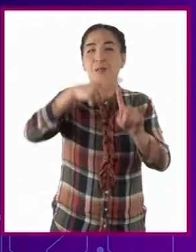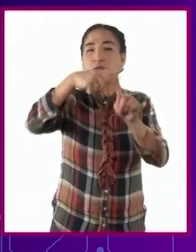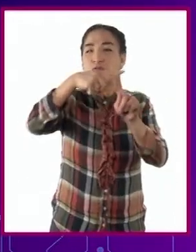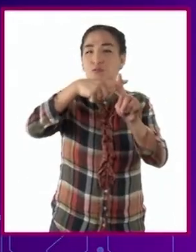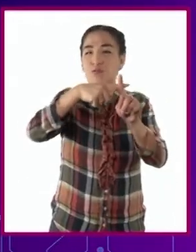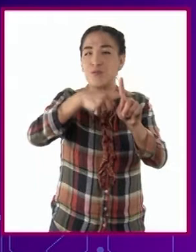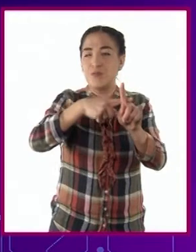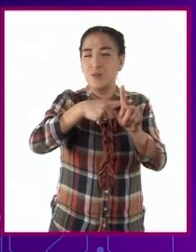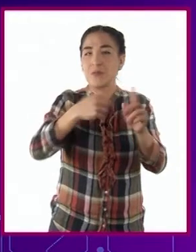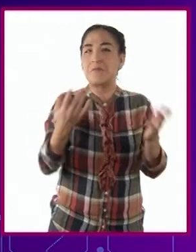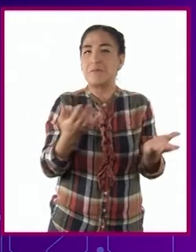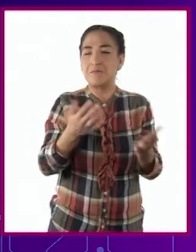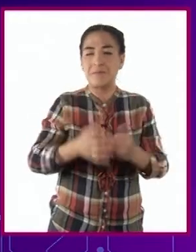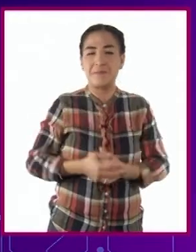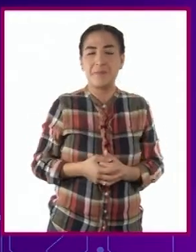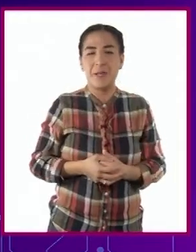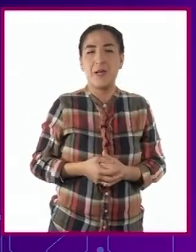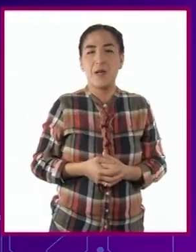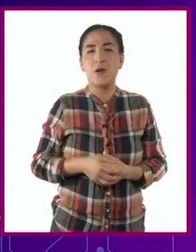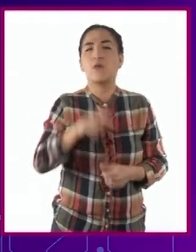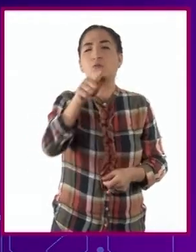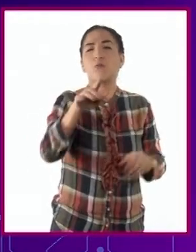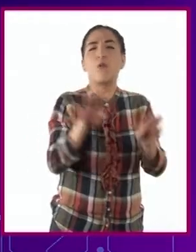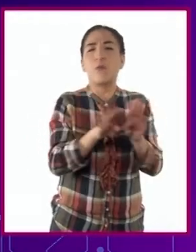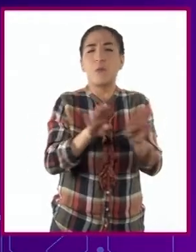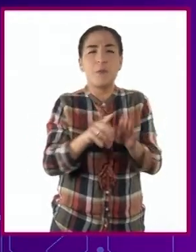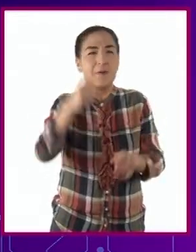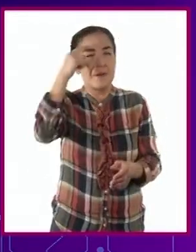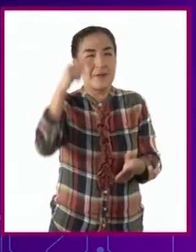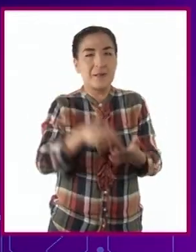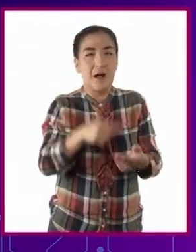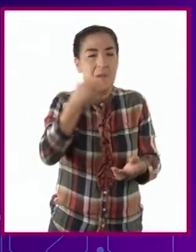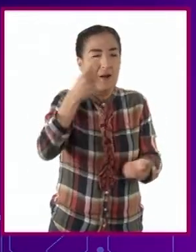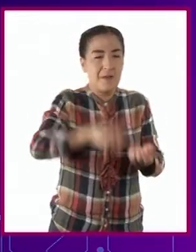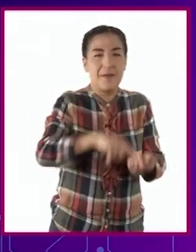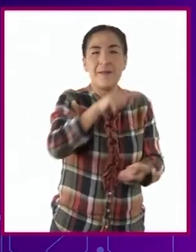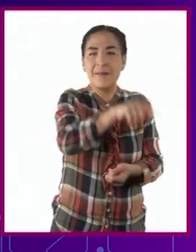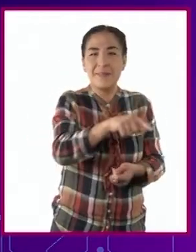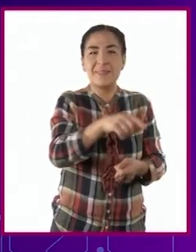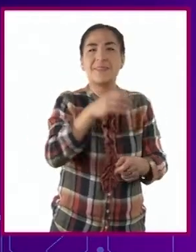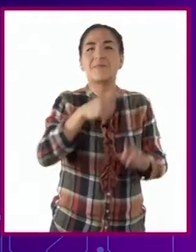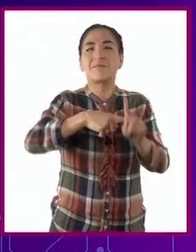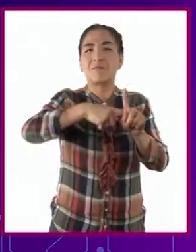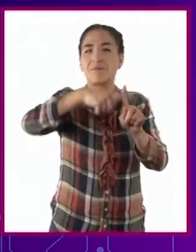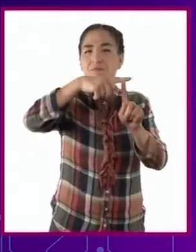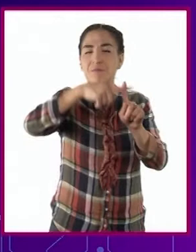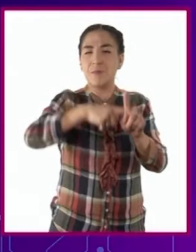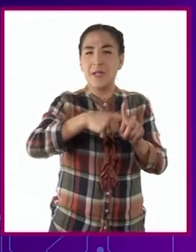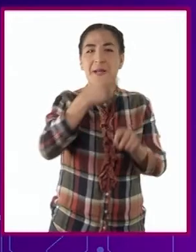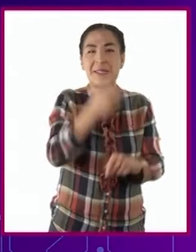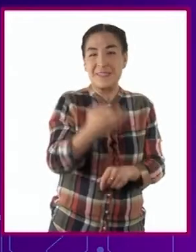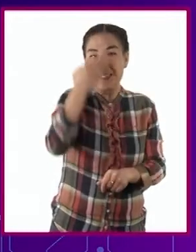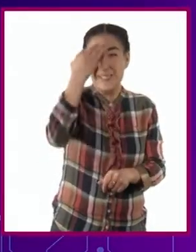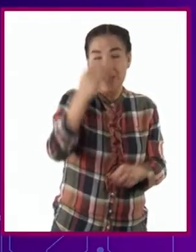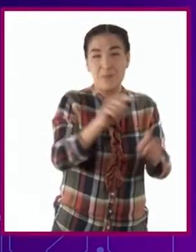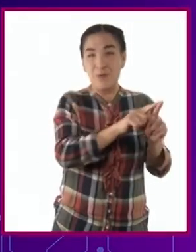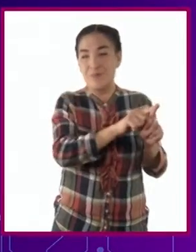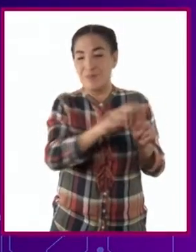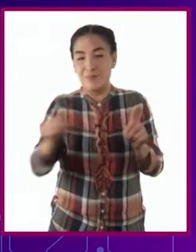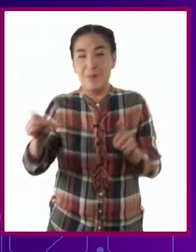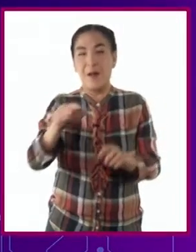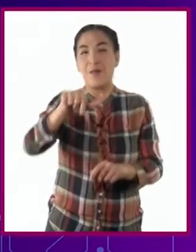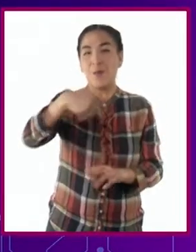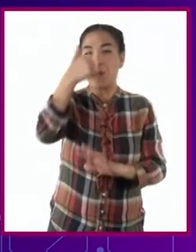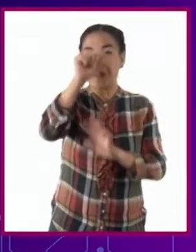baja? ¿Cómo consideras que fue el comportamiento de la temperatura durante el año